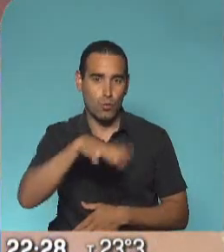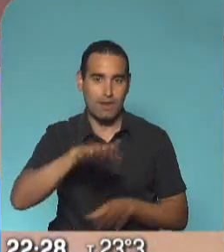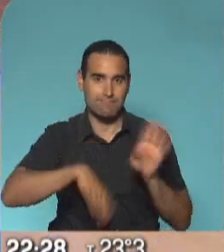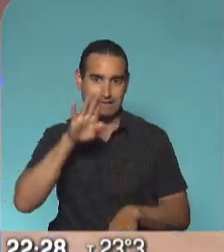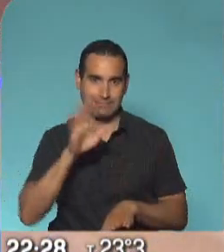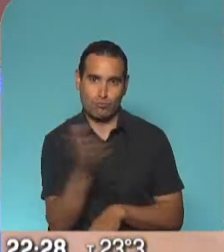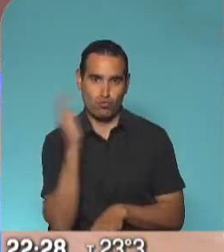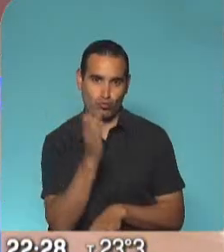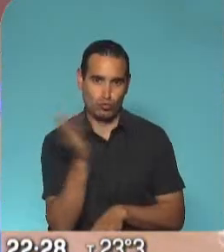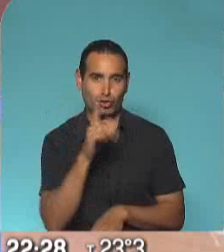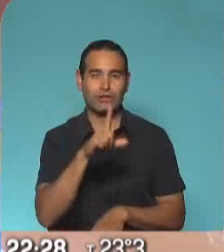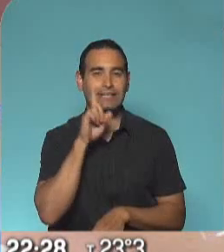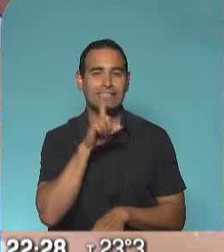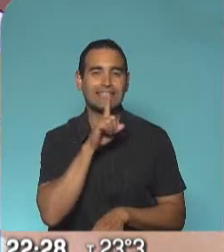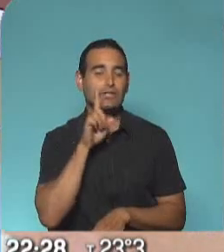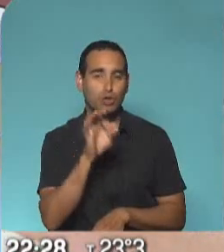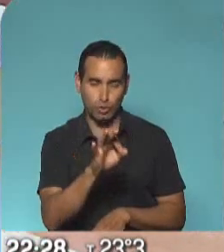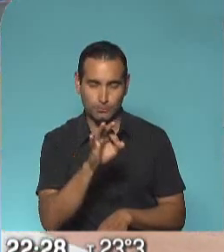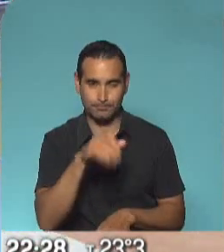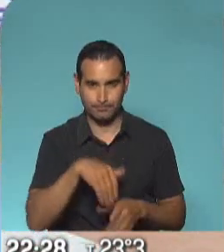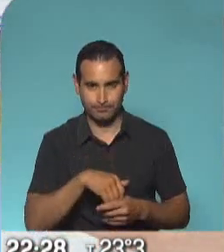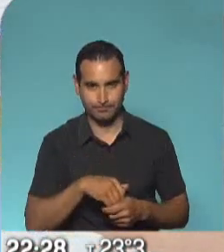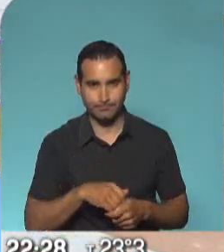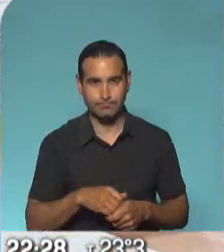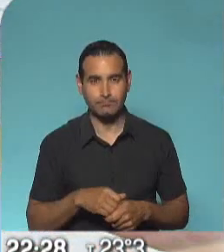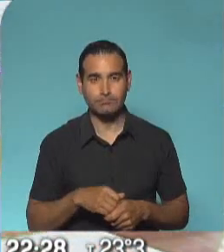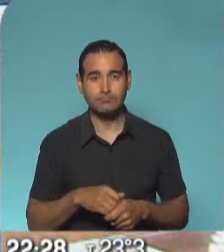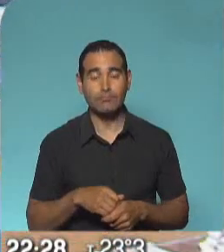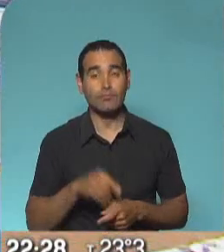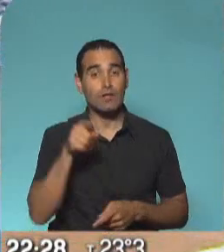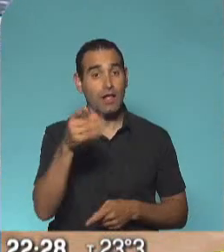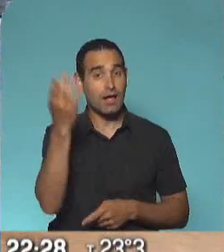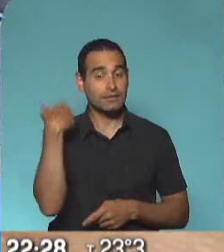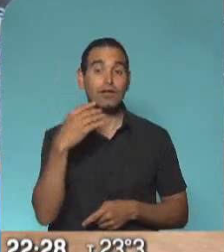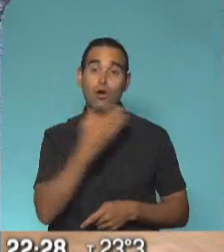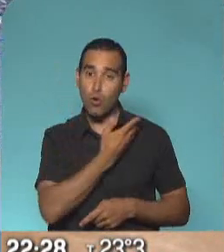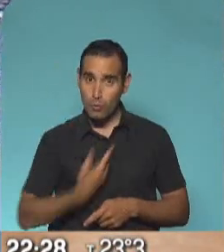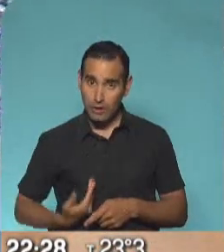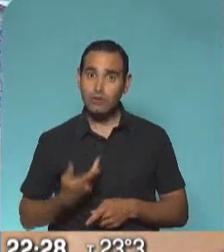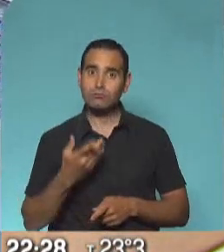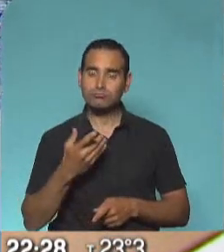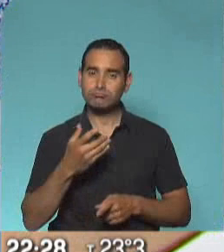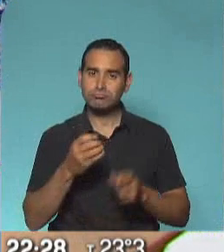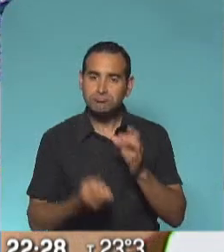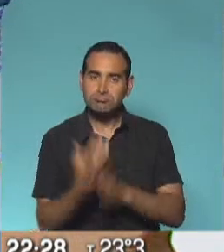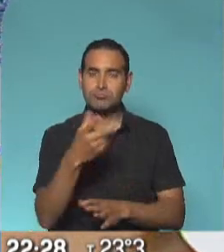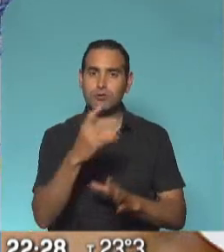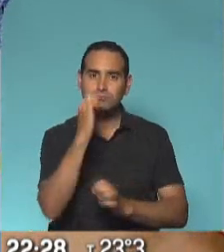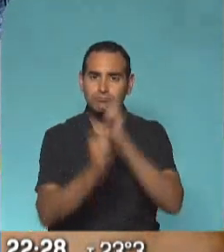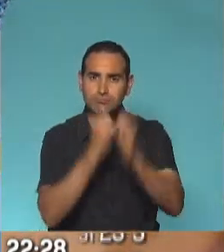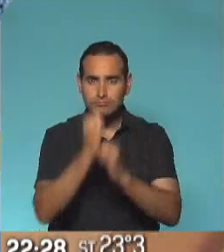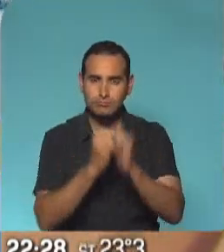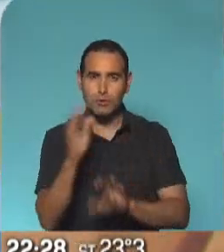litio, los salares donde se obtiene el litio, donde el gobierno desarrolló primero una planta productora de